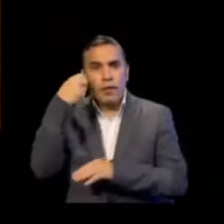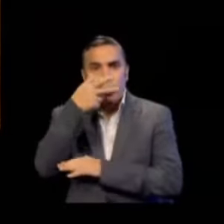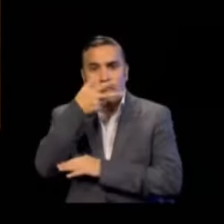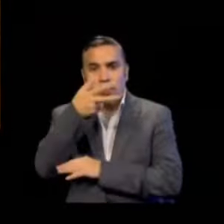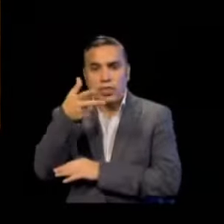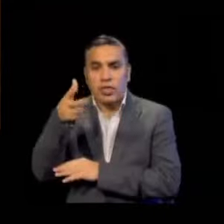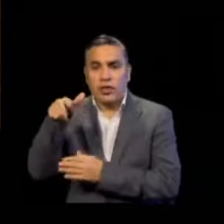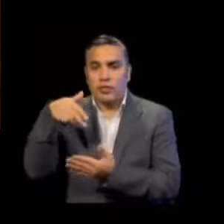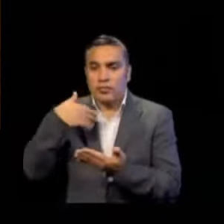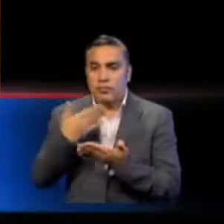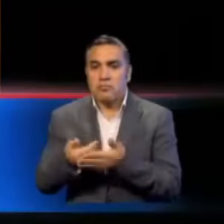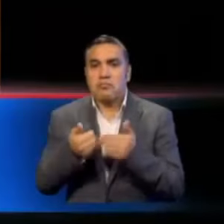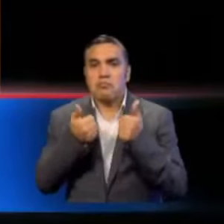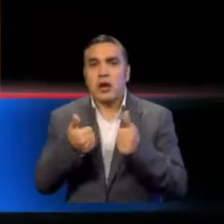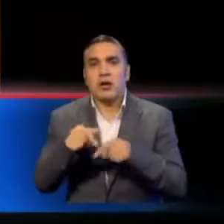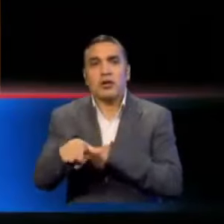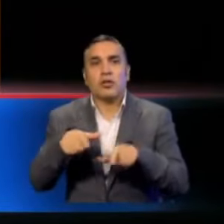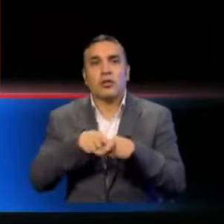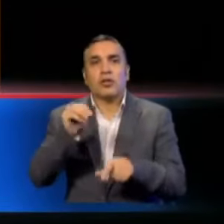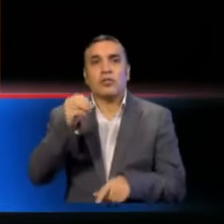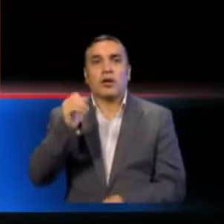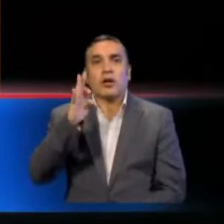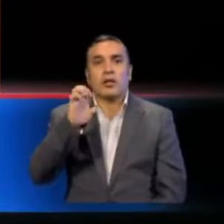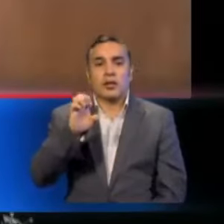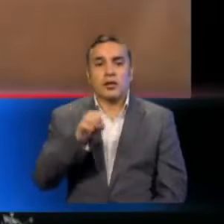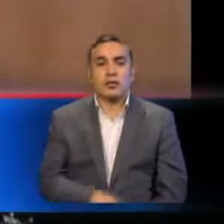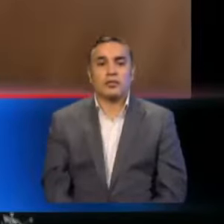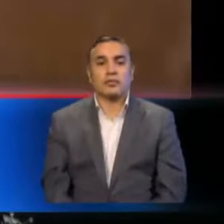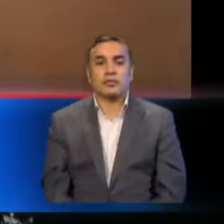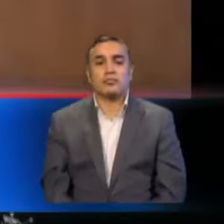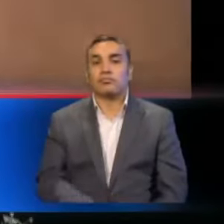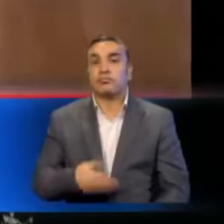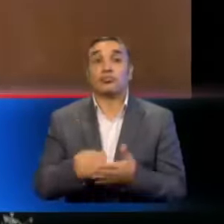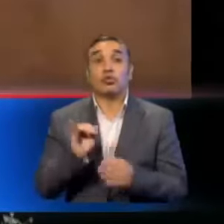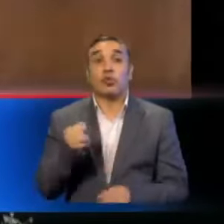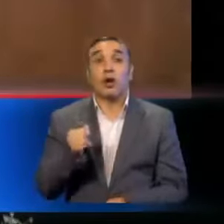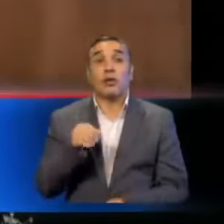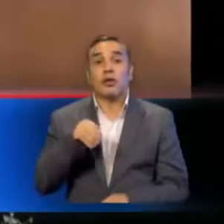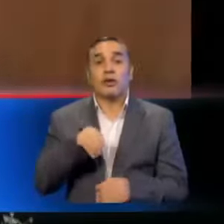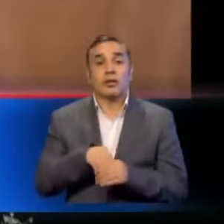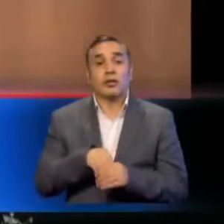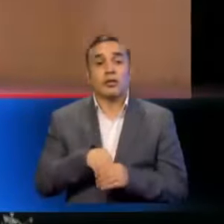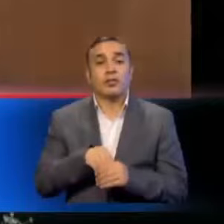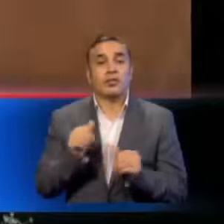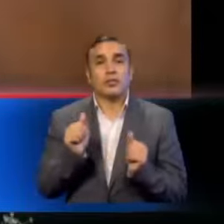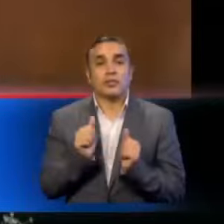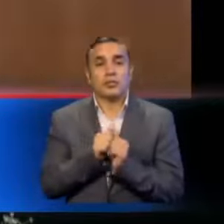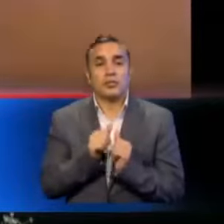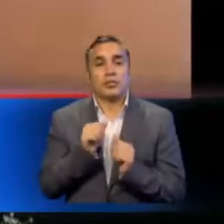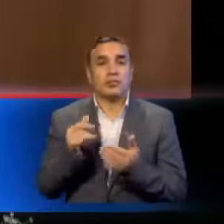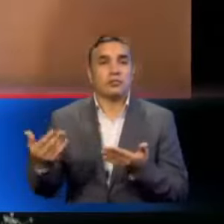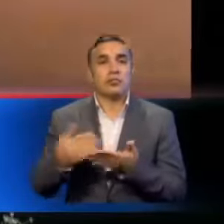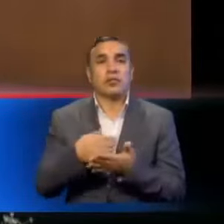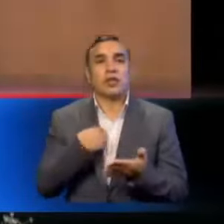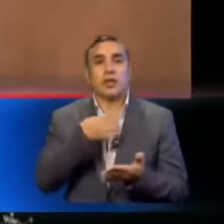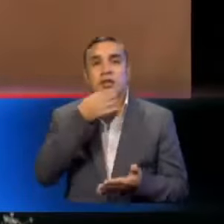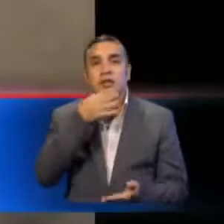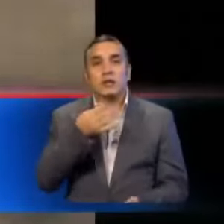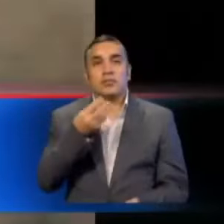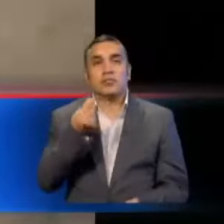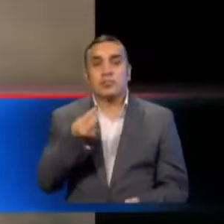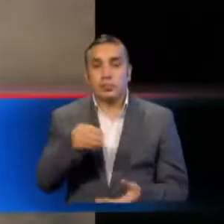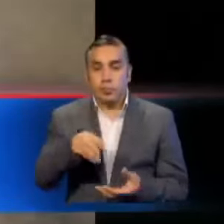descenso y aterrizaje del vehículo en la superficie de Marte. Y Perseverance aterrizó el jueves en el planeta rojo con la misión de recolectar muestras de